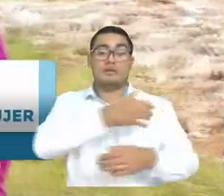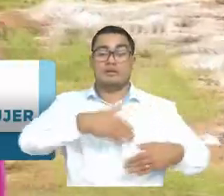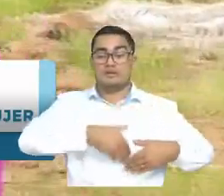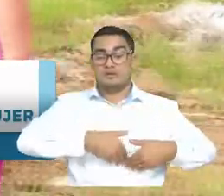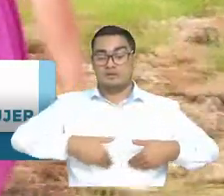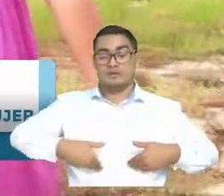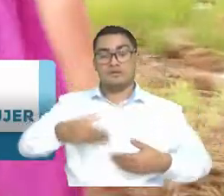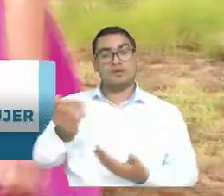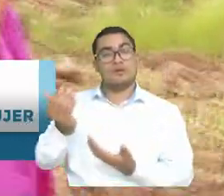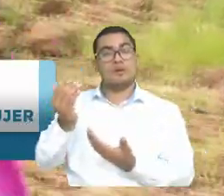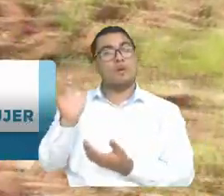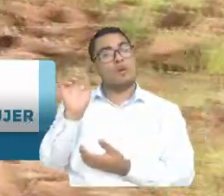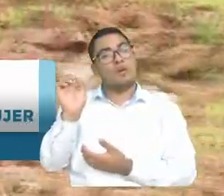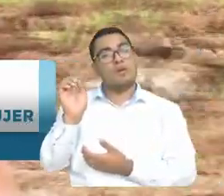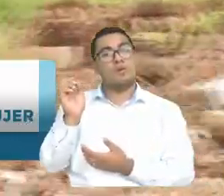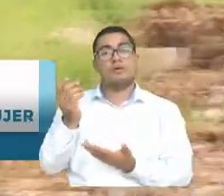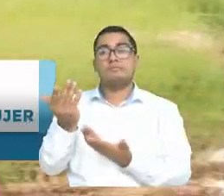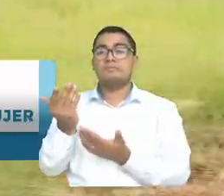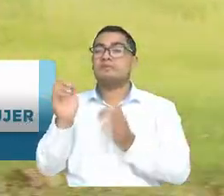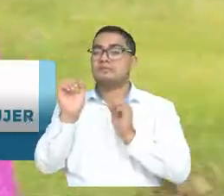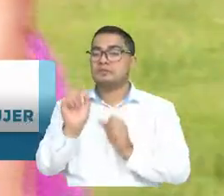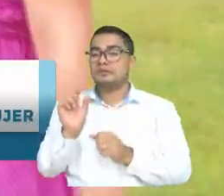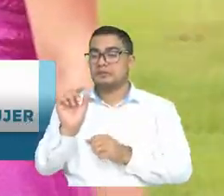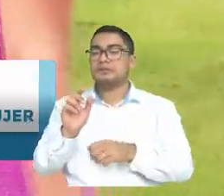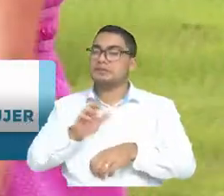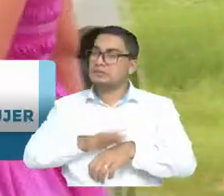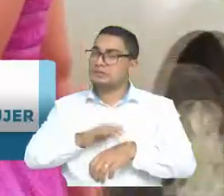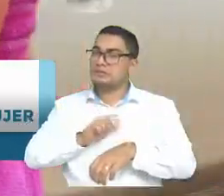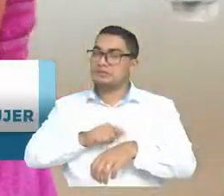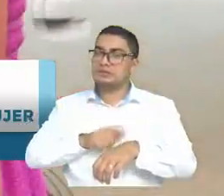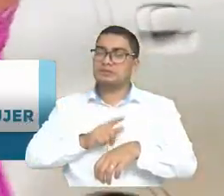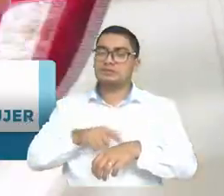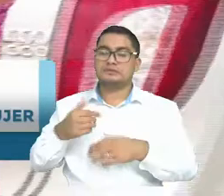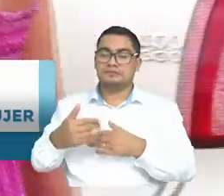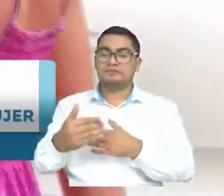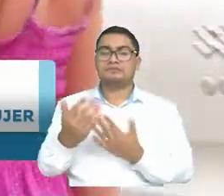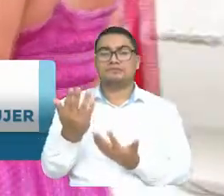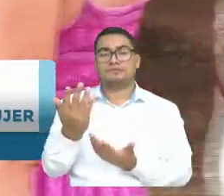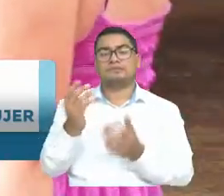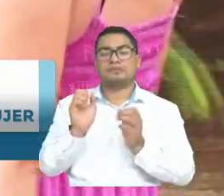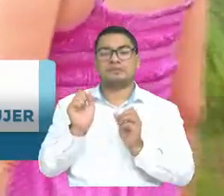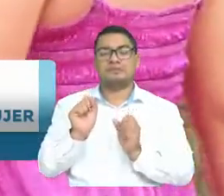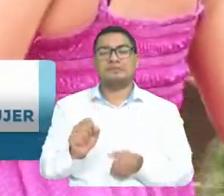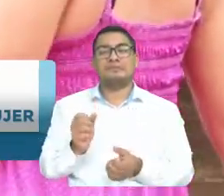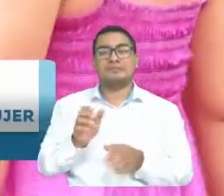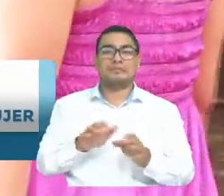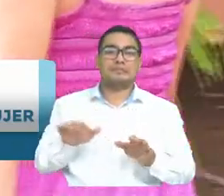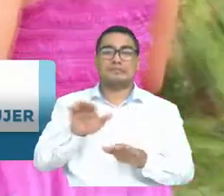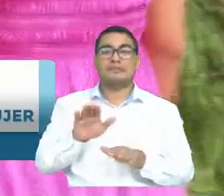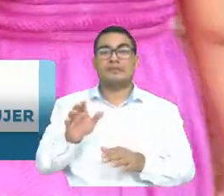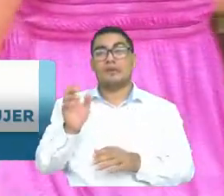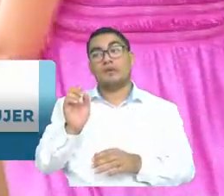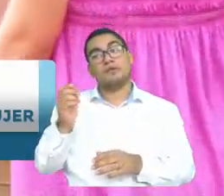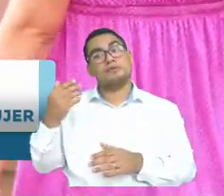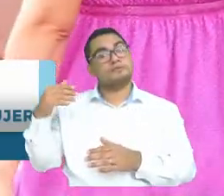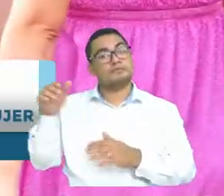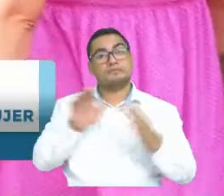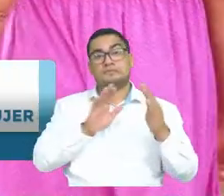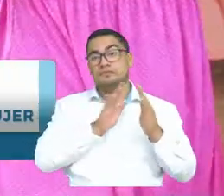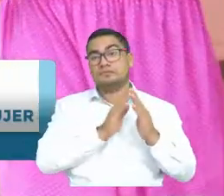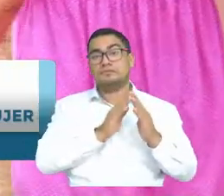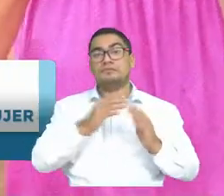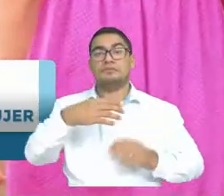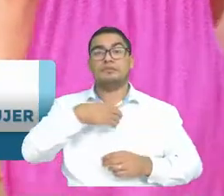cesárea o todavía tiene chance o le tiene el tiempo de esperar un poco más o si se va de alta. Entonces ya esos